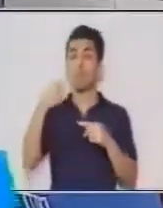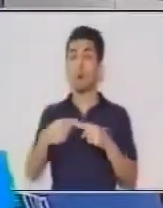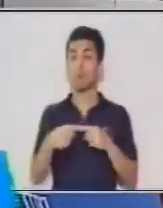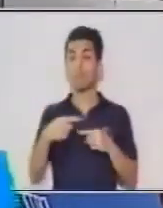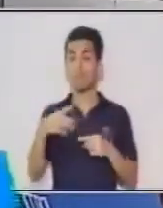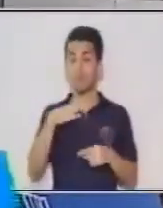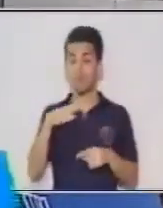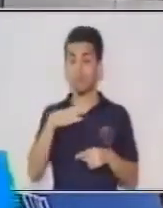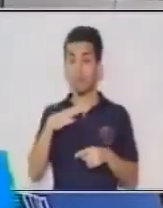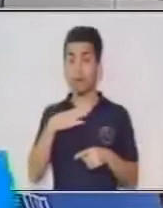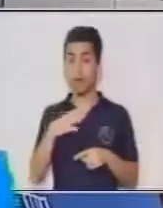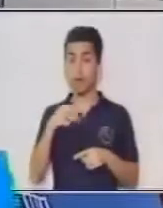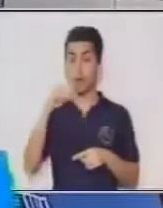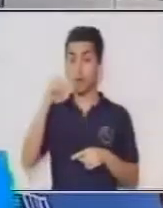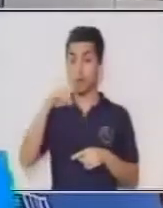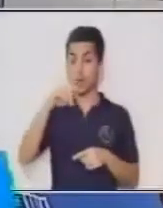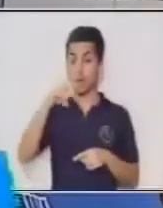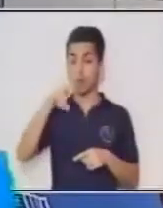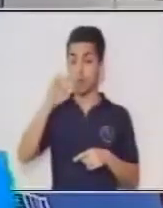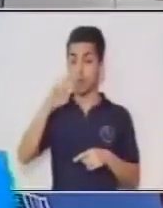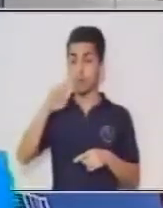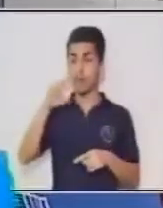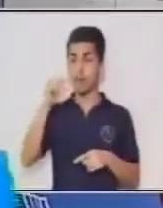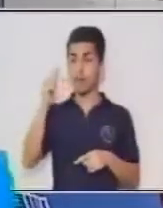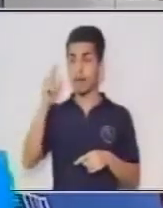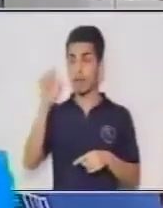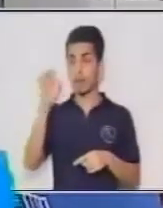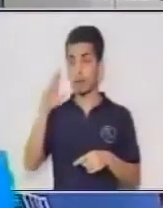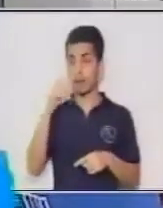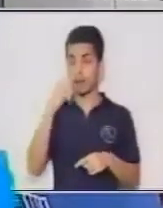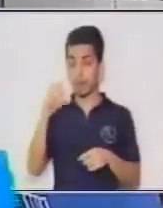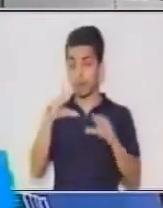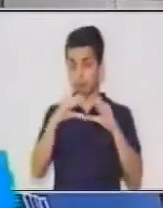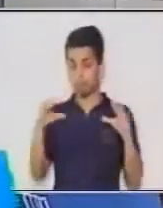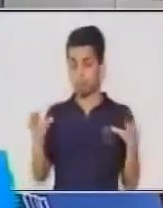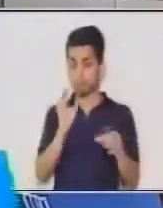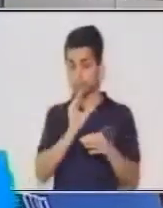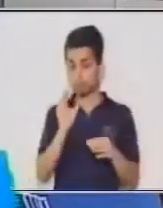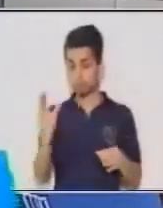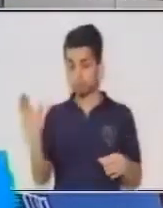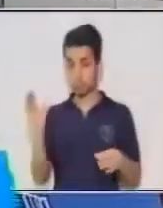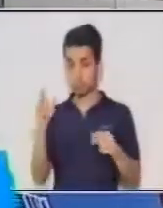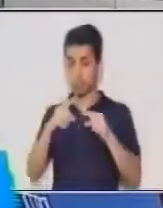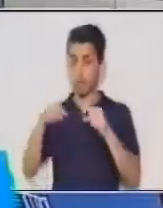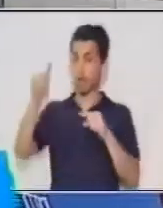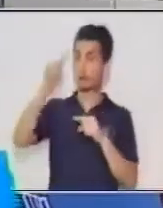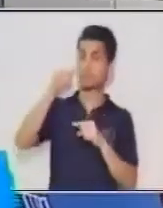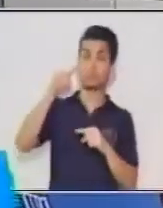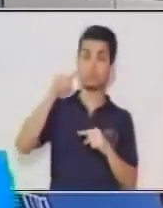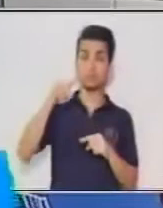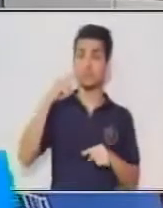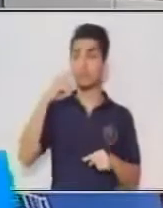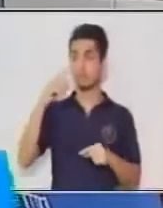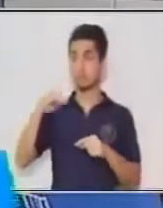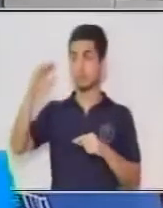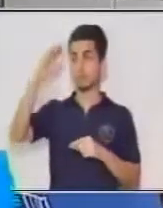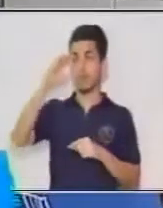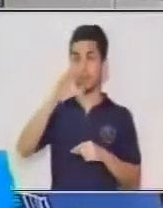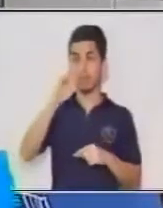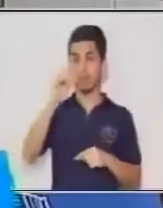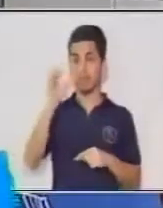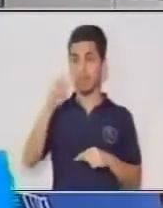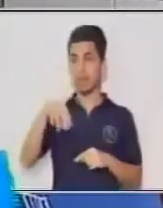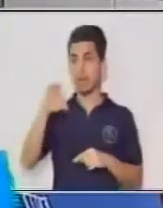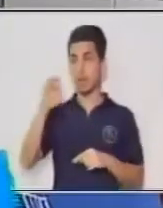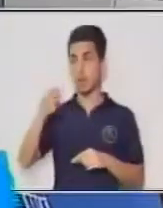numerador un polinomio de grado más alto que el denominador, así como vimos al inicio, que